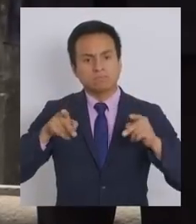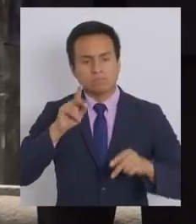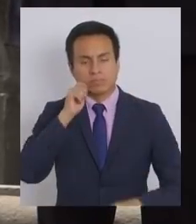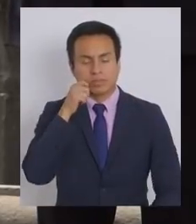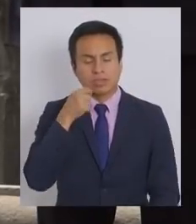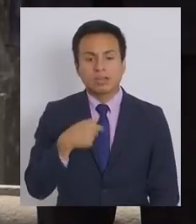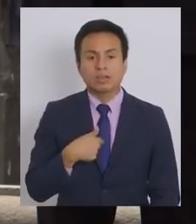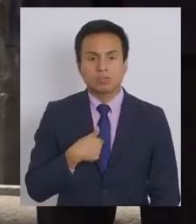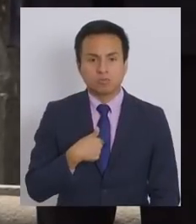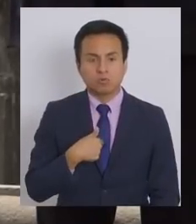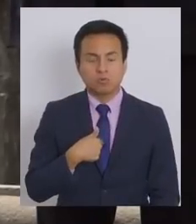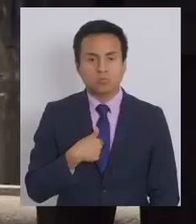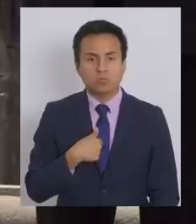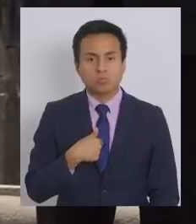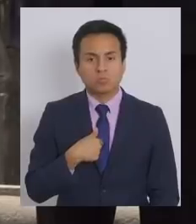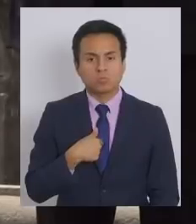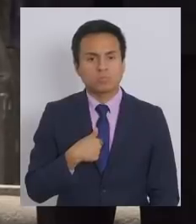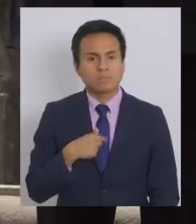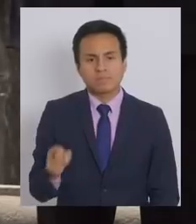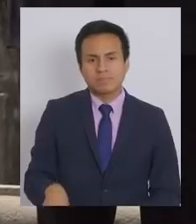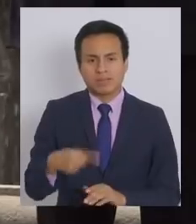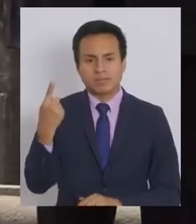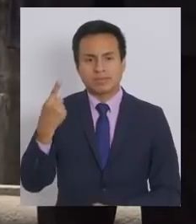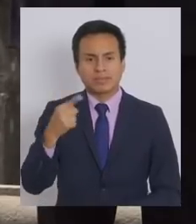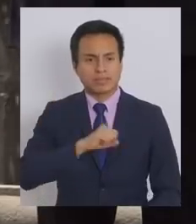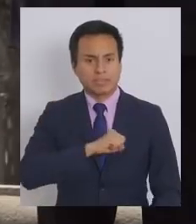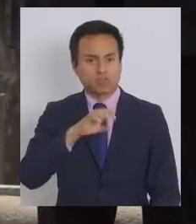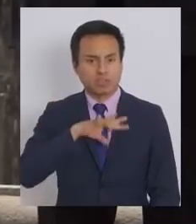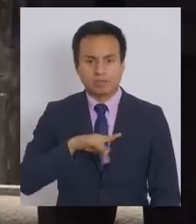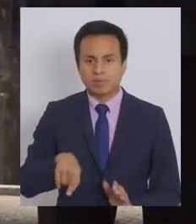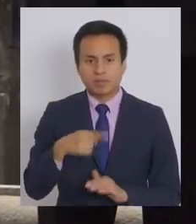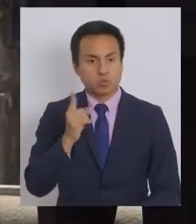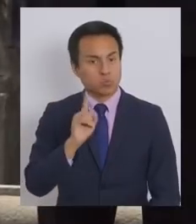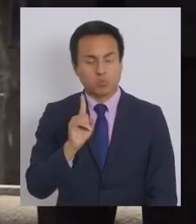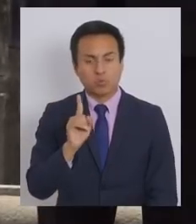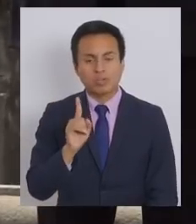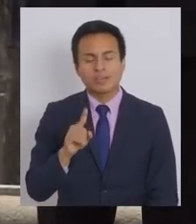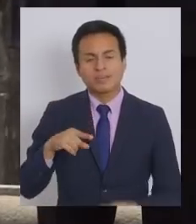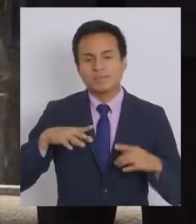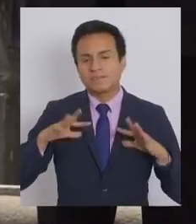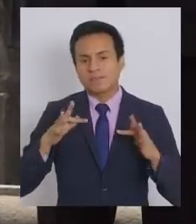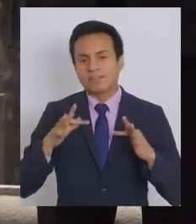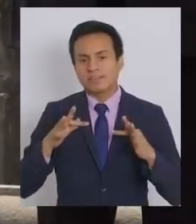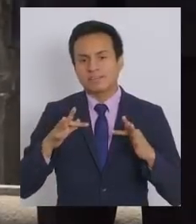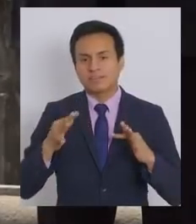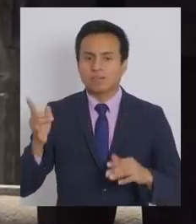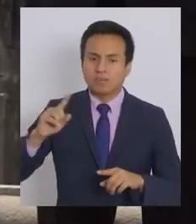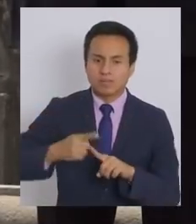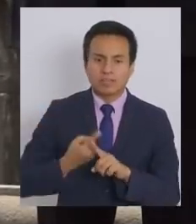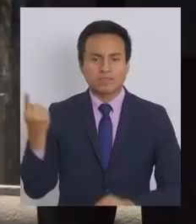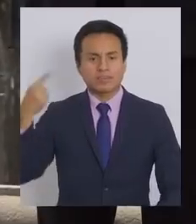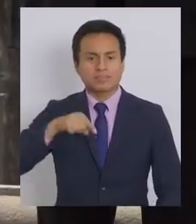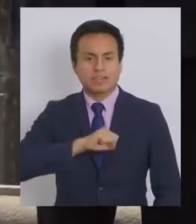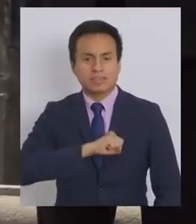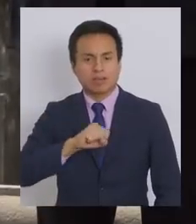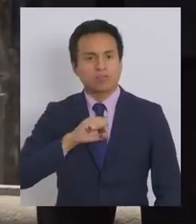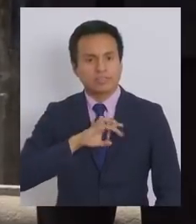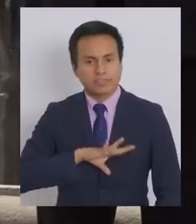yo, no es esta la primera vez que estoy en Santiago de Chile, feliz de estar de otra vez aquí en Santiago de